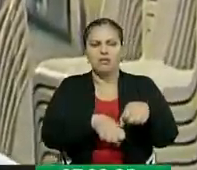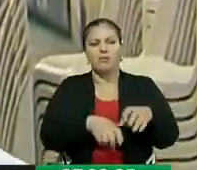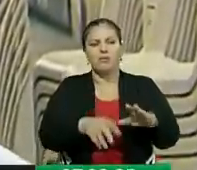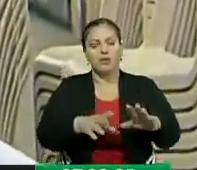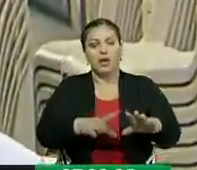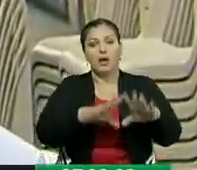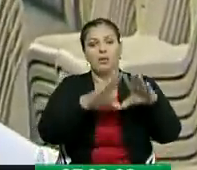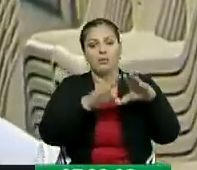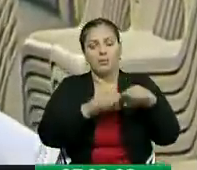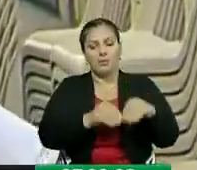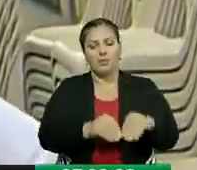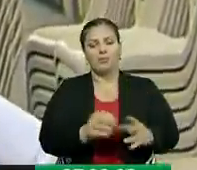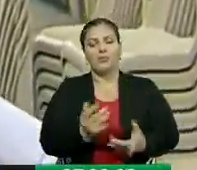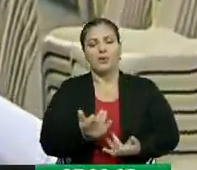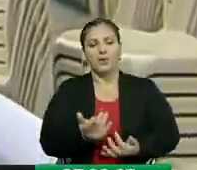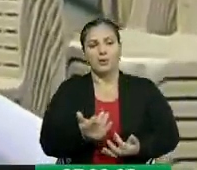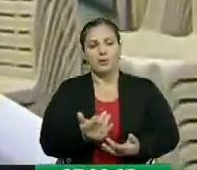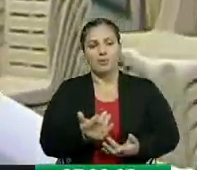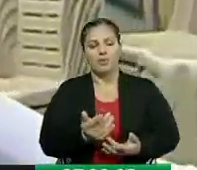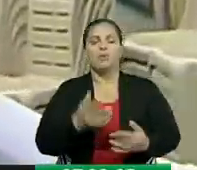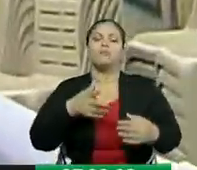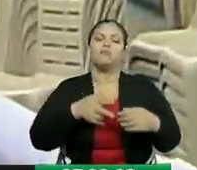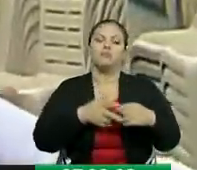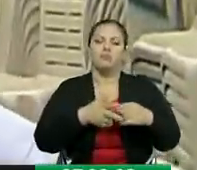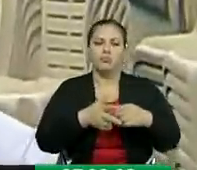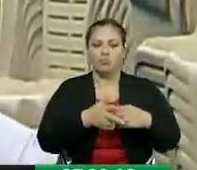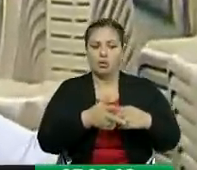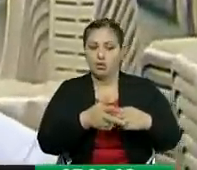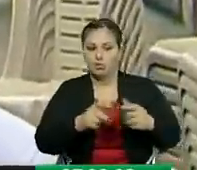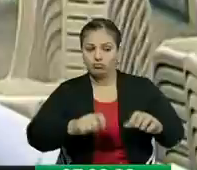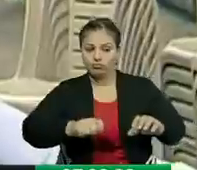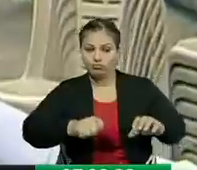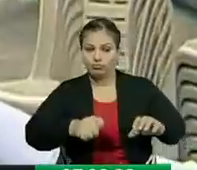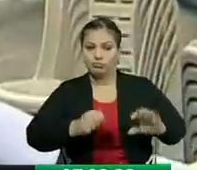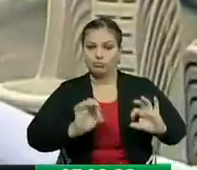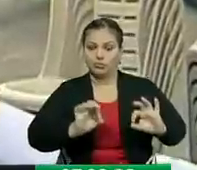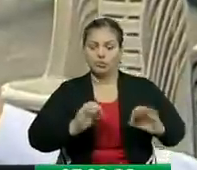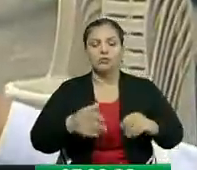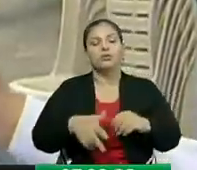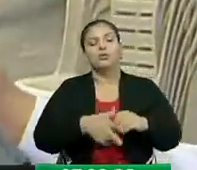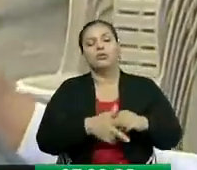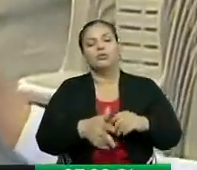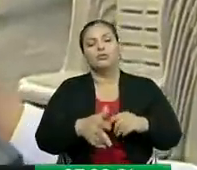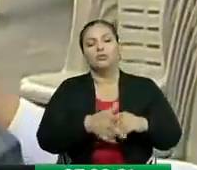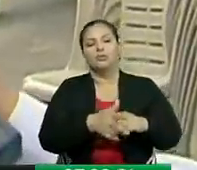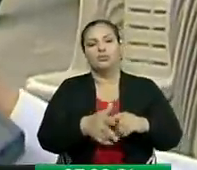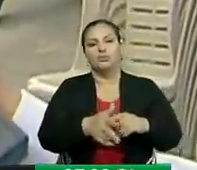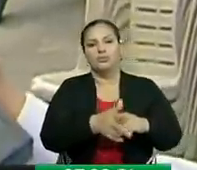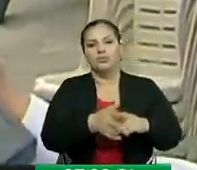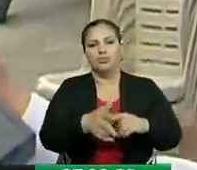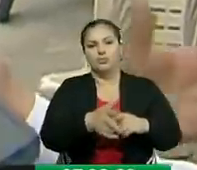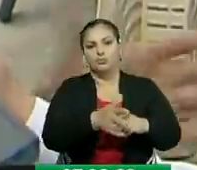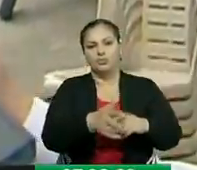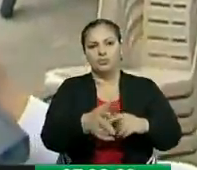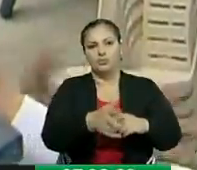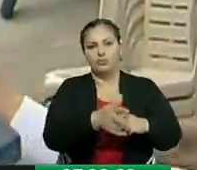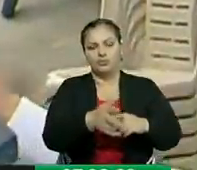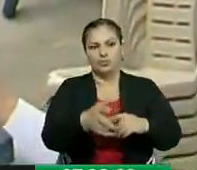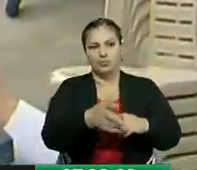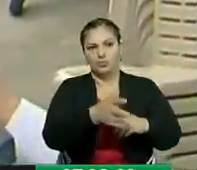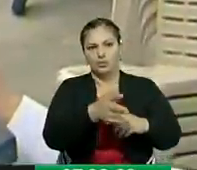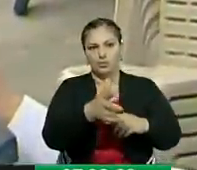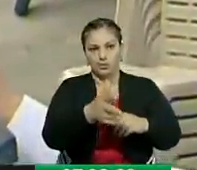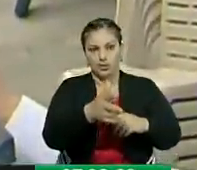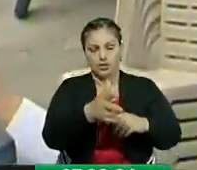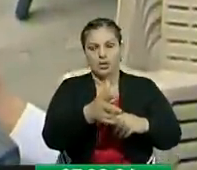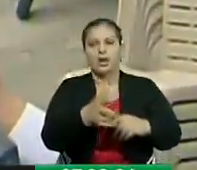cada dos kilómetros y medio, le ponía el ayudante del chofer, ponía lo que era una piedra en la llanta para aguantar el carro que ya no